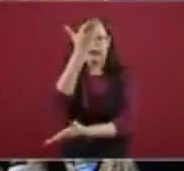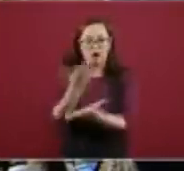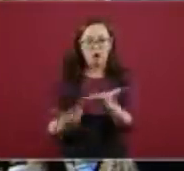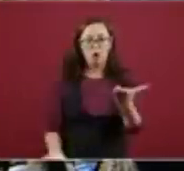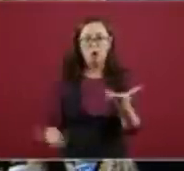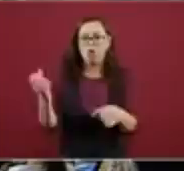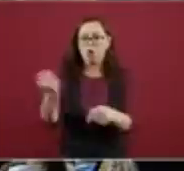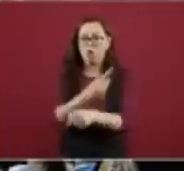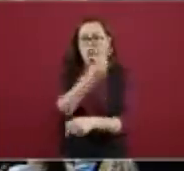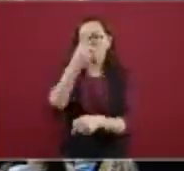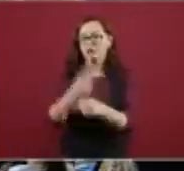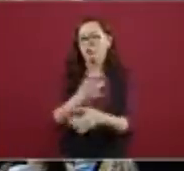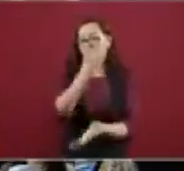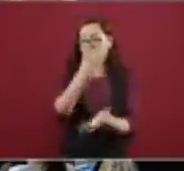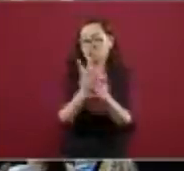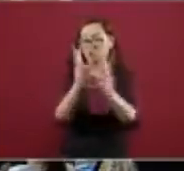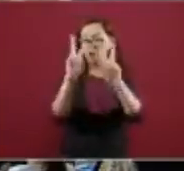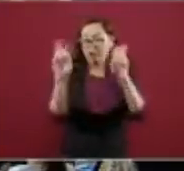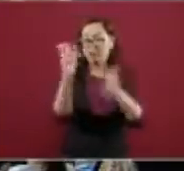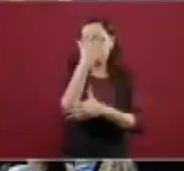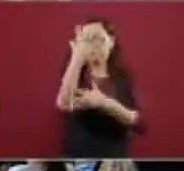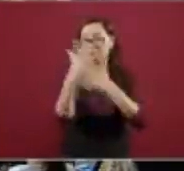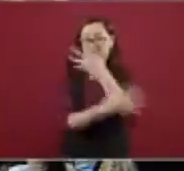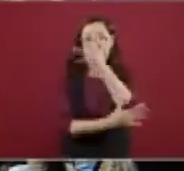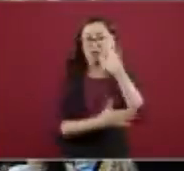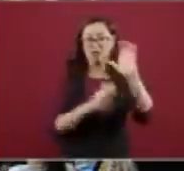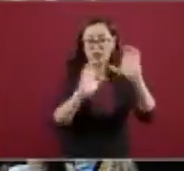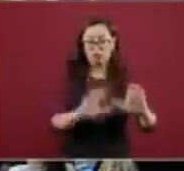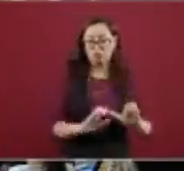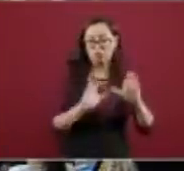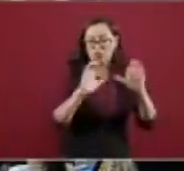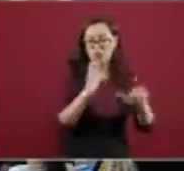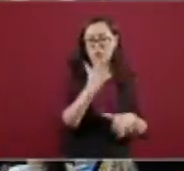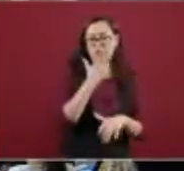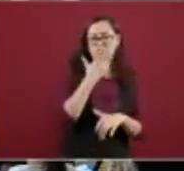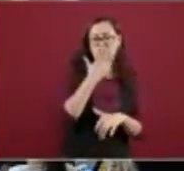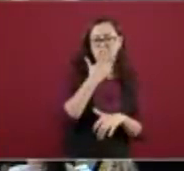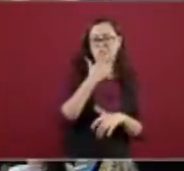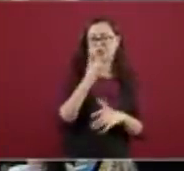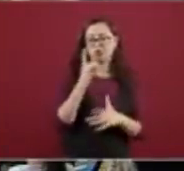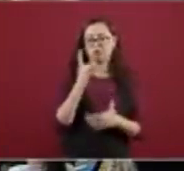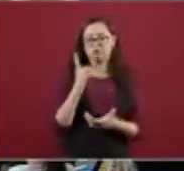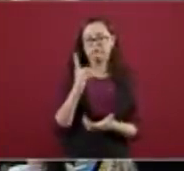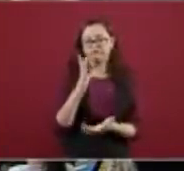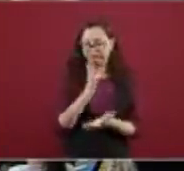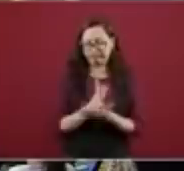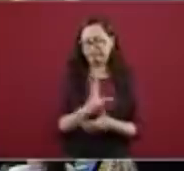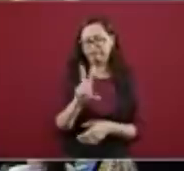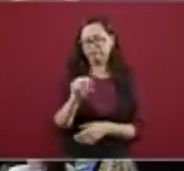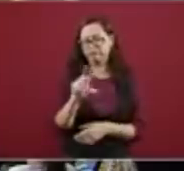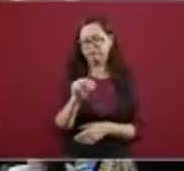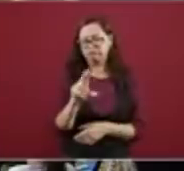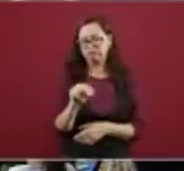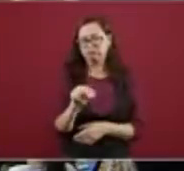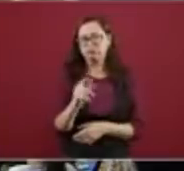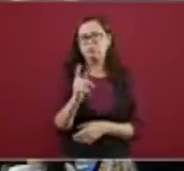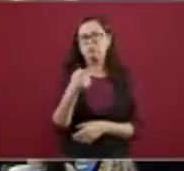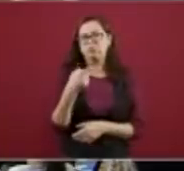proyecto ecológico fundamental para el país, un proyecto ambiental que